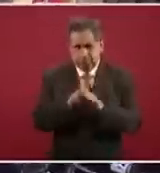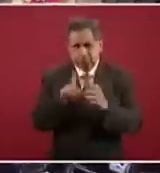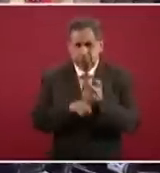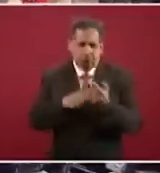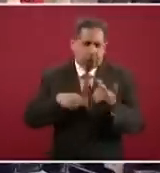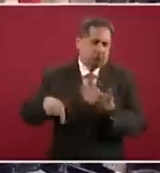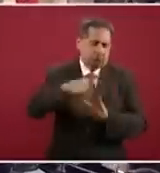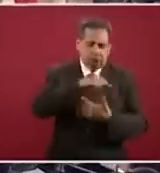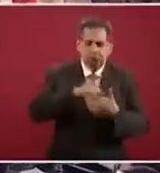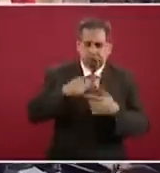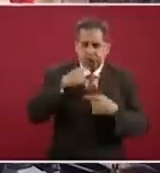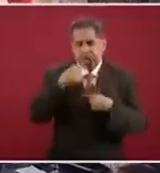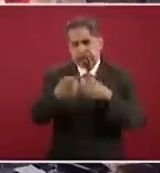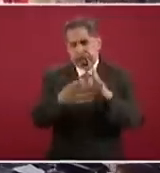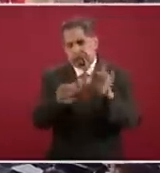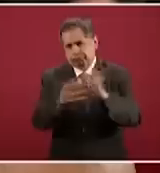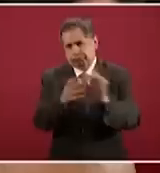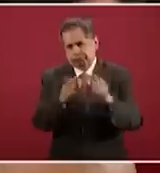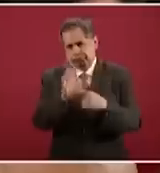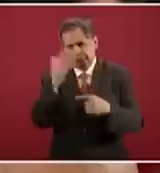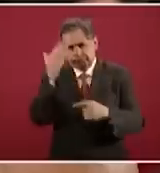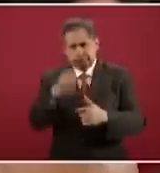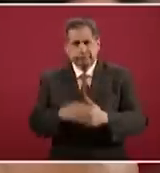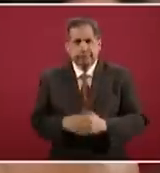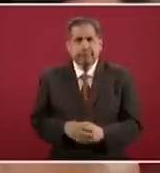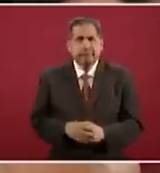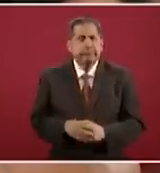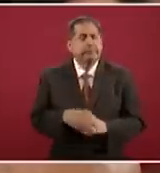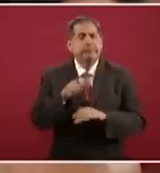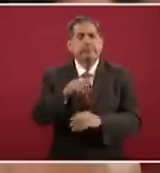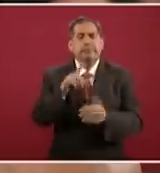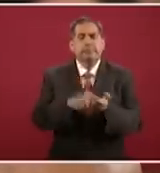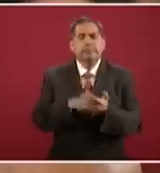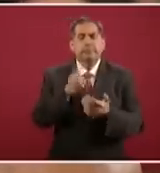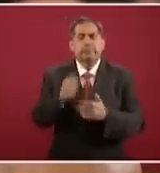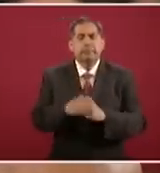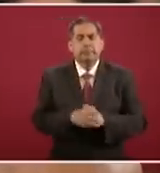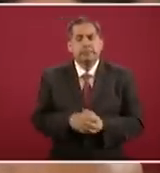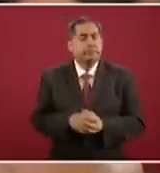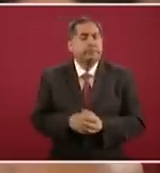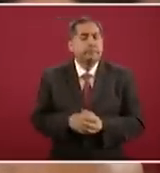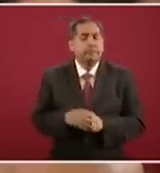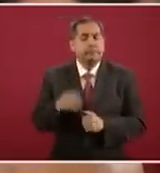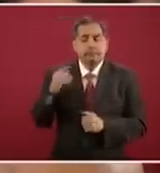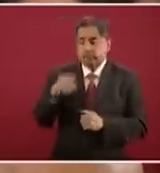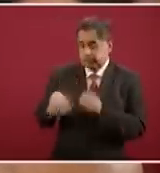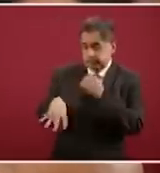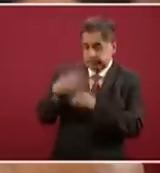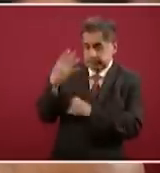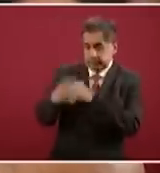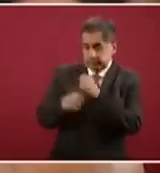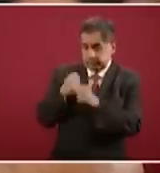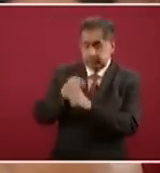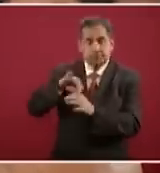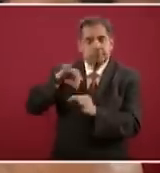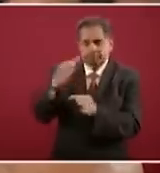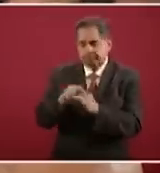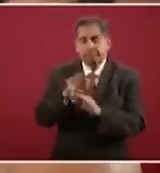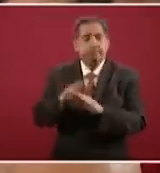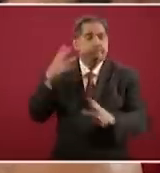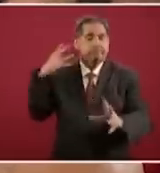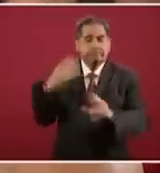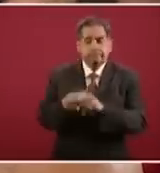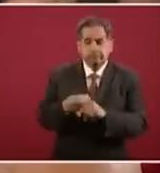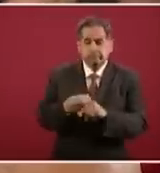muchos de los que le han planteado, y se trata del siguiente. Se han cumplido 14 años de un montaje televisivo sobre